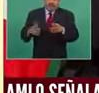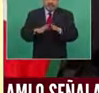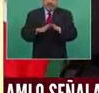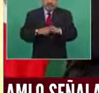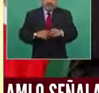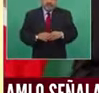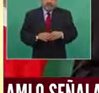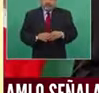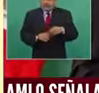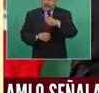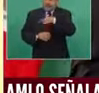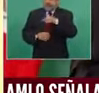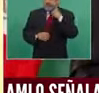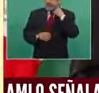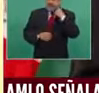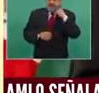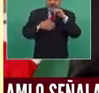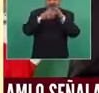son,